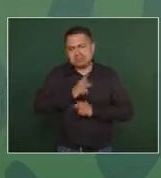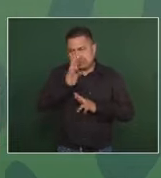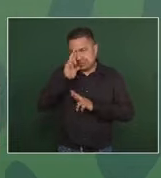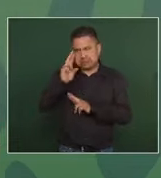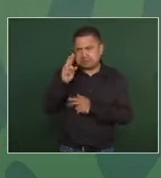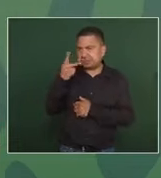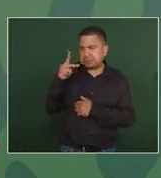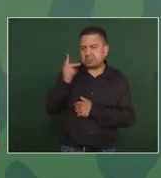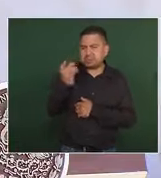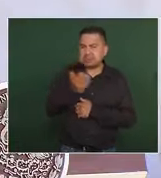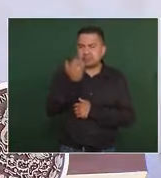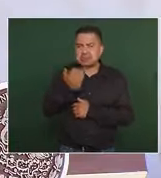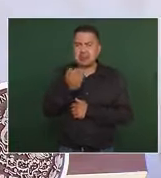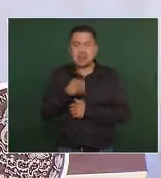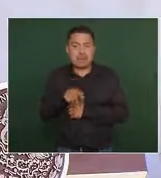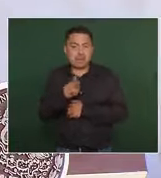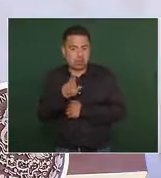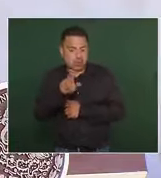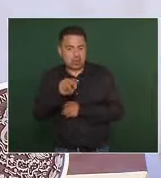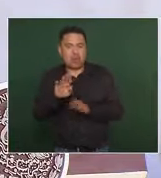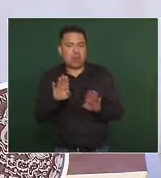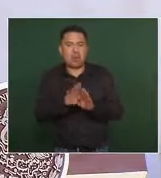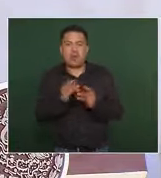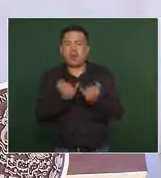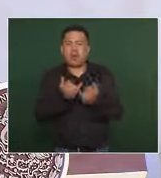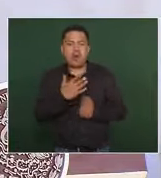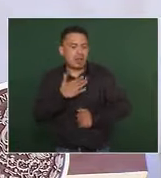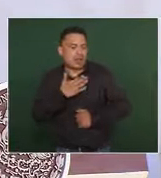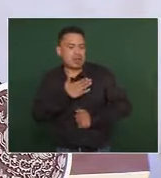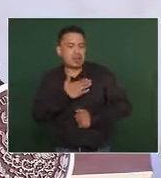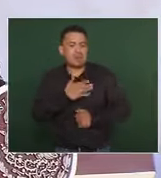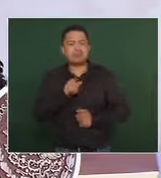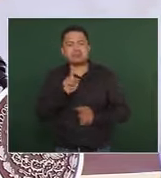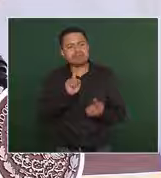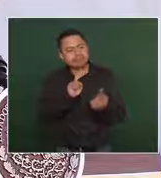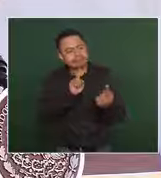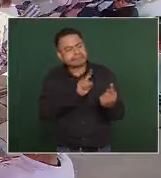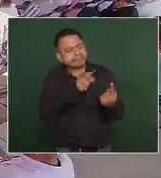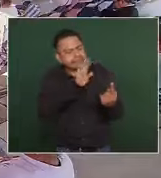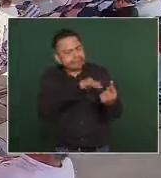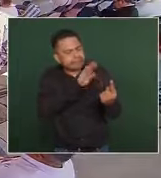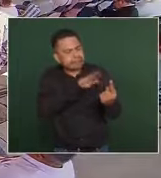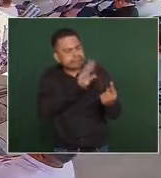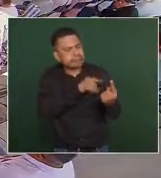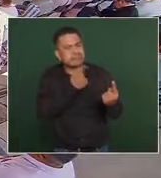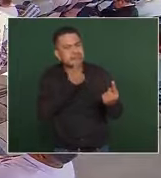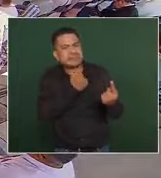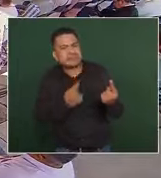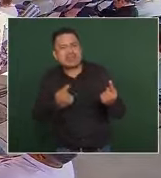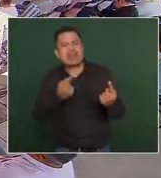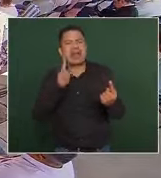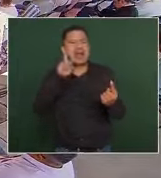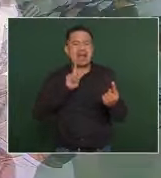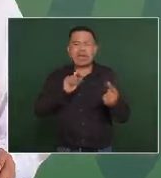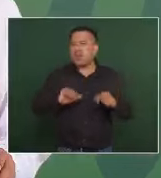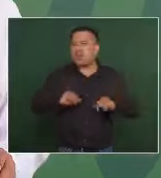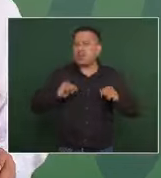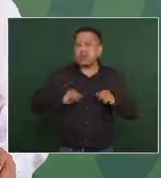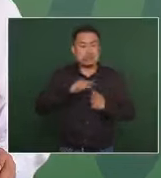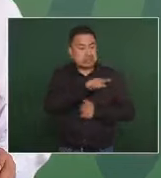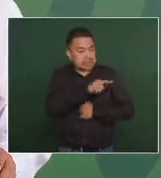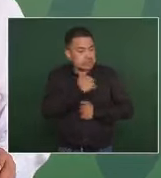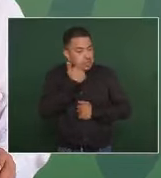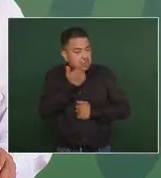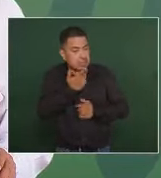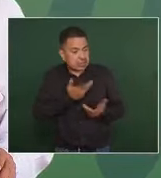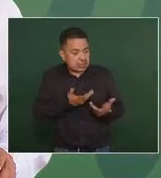no es como el nuestro, donde les dice a las niñas, a las adolescentes, si quieren seguir